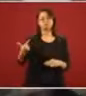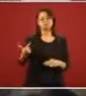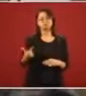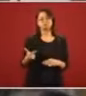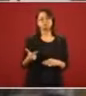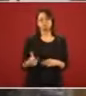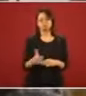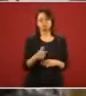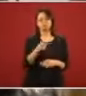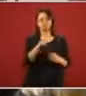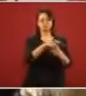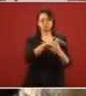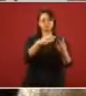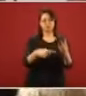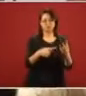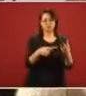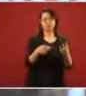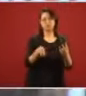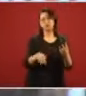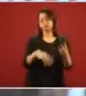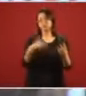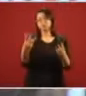y a tres marinos